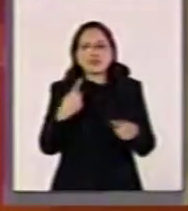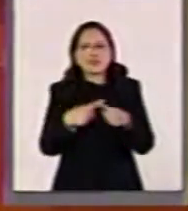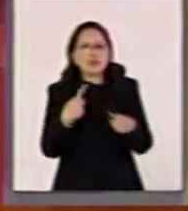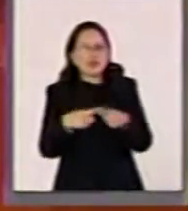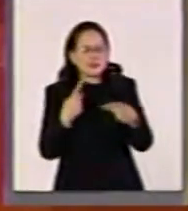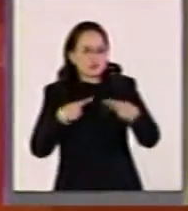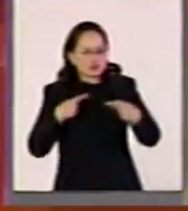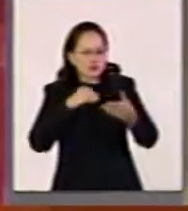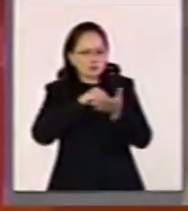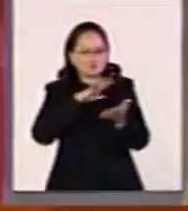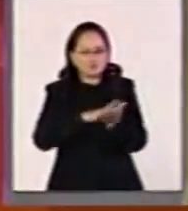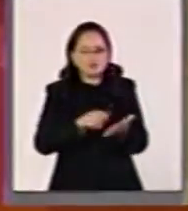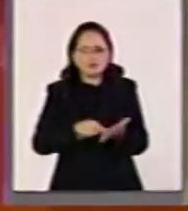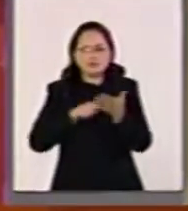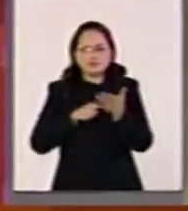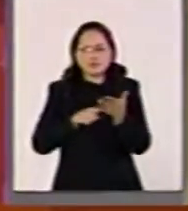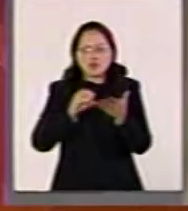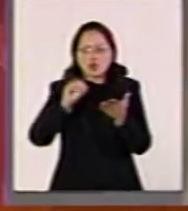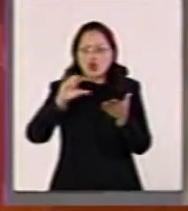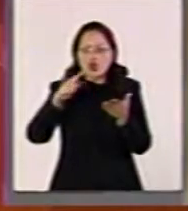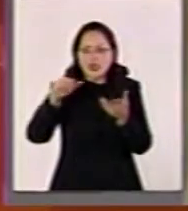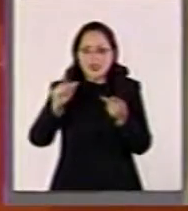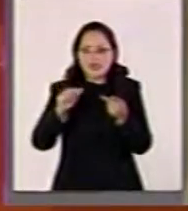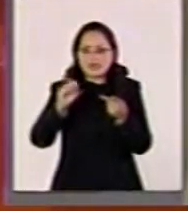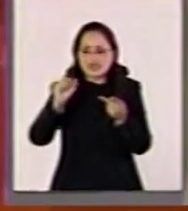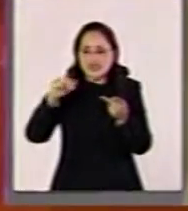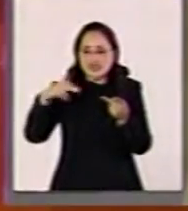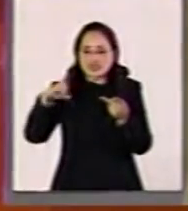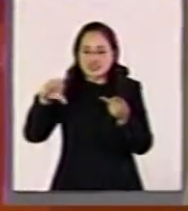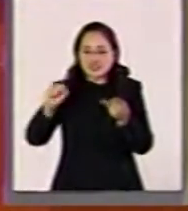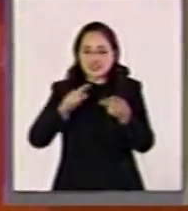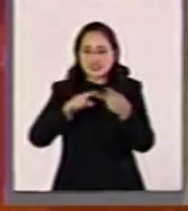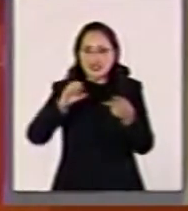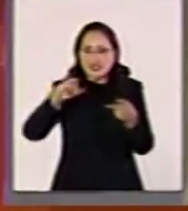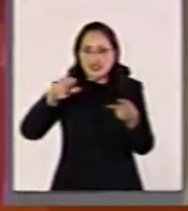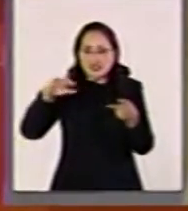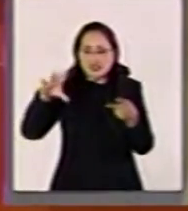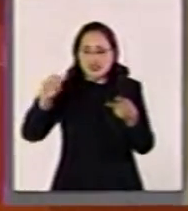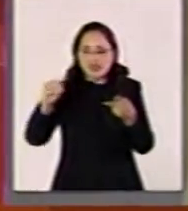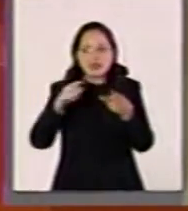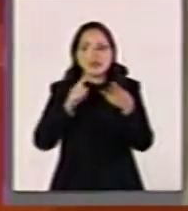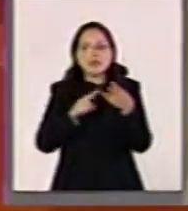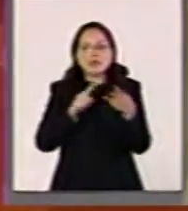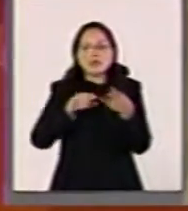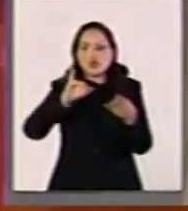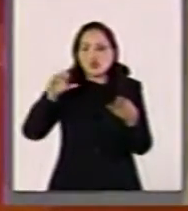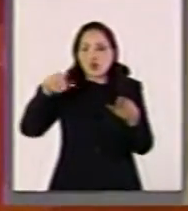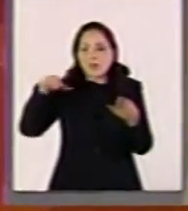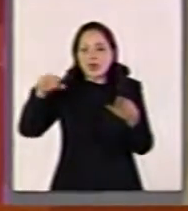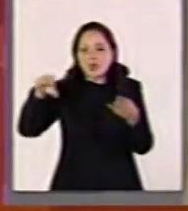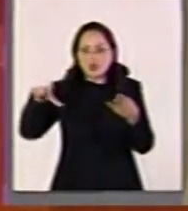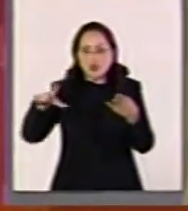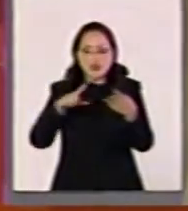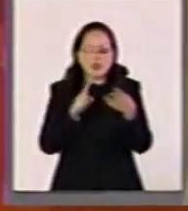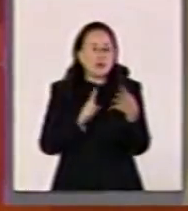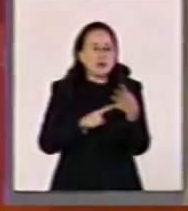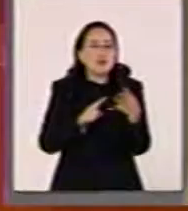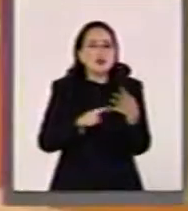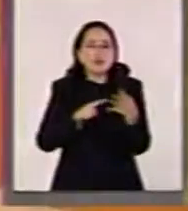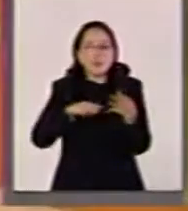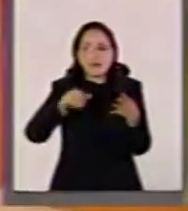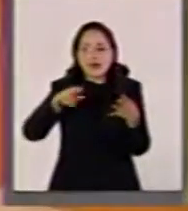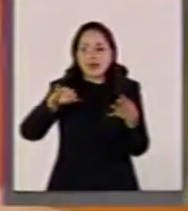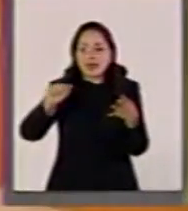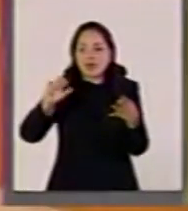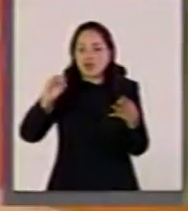se registraron? Olga Sánchez Cordero, Enrique Norberto Mora, Juan Manuel Estrada Juárez, María